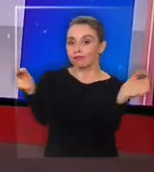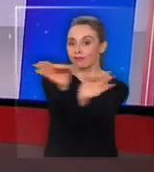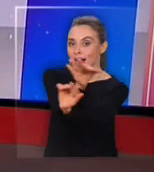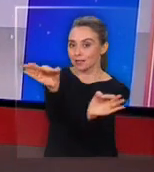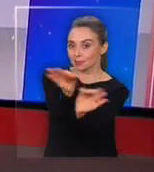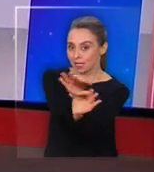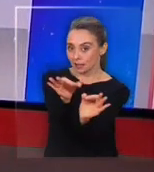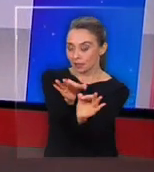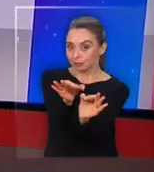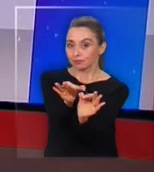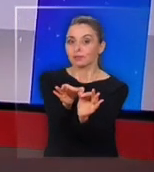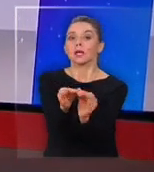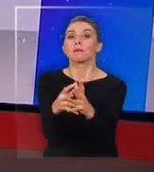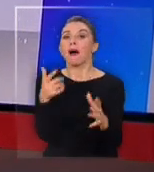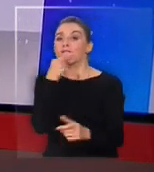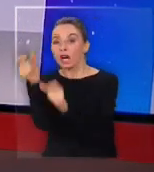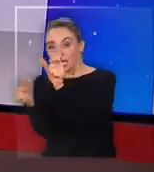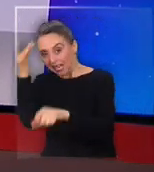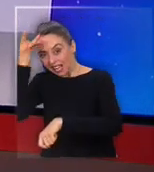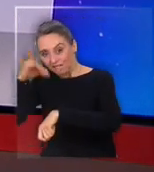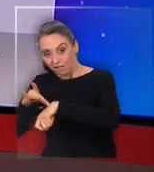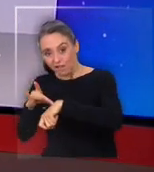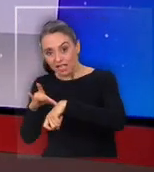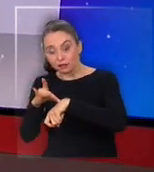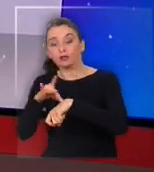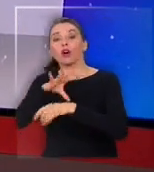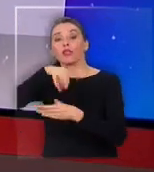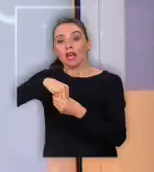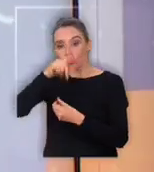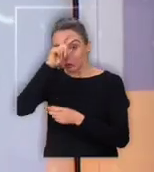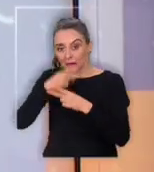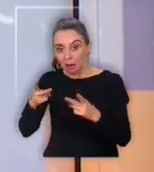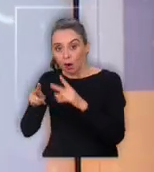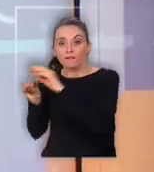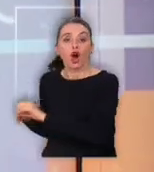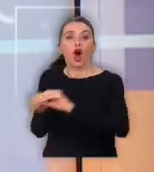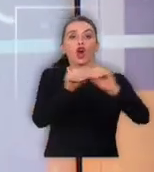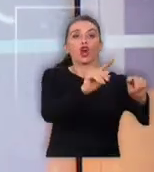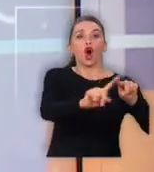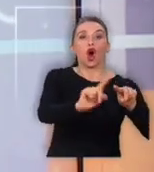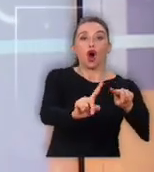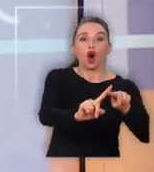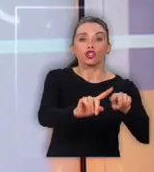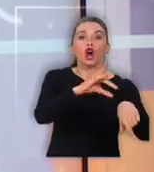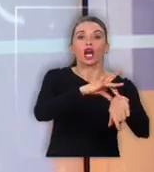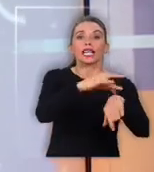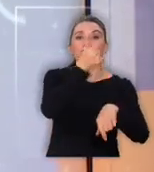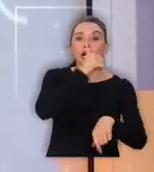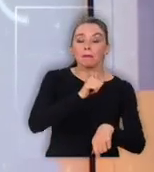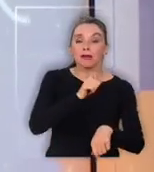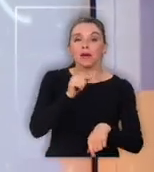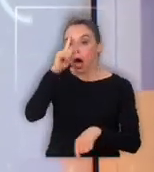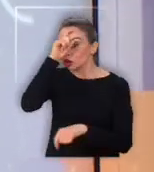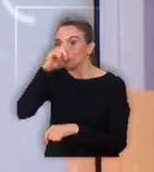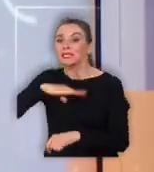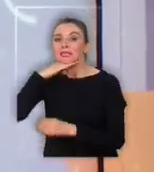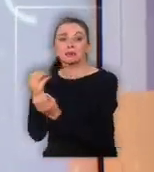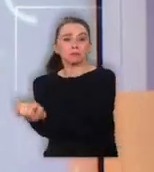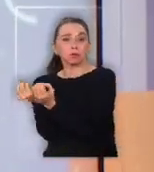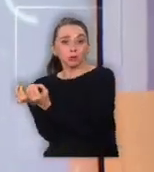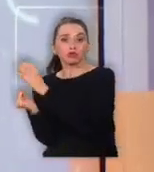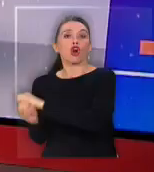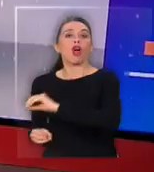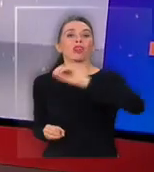ejemplo, derivar con mayor facilidad a pacientes dentro y fuera del sistema público. Por ejemplo, derivarlos con mayor facilidad a clínicas privadas cuando los hospitales estén